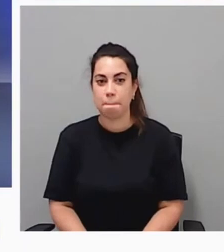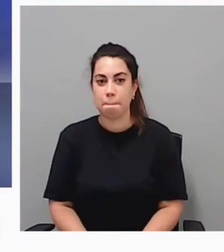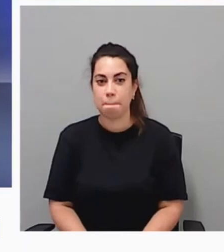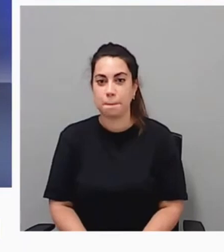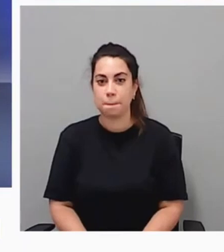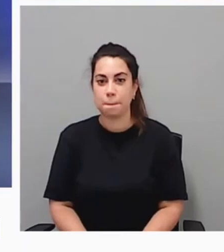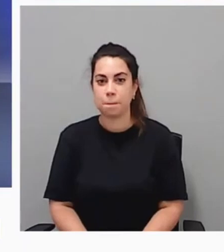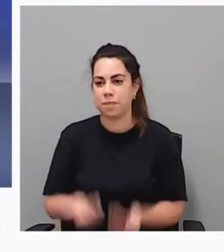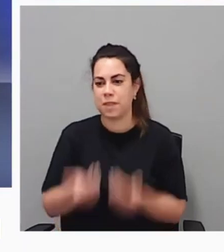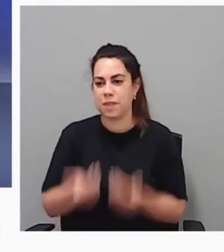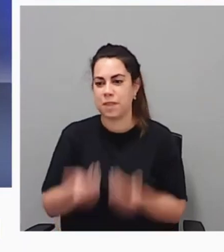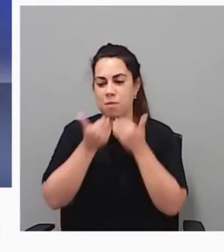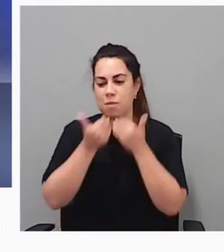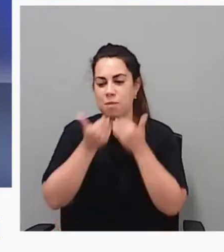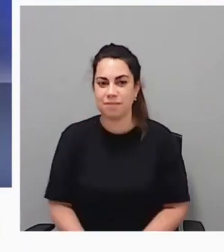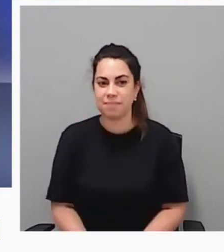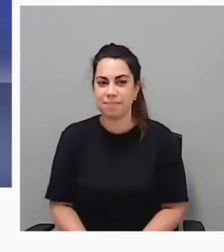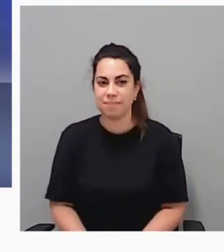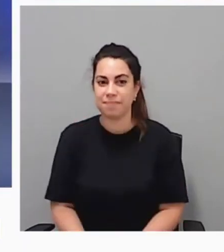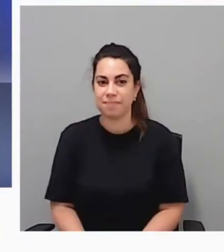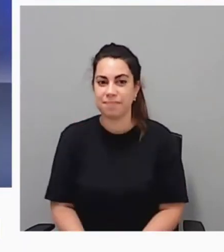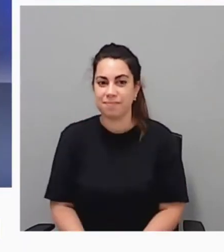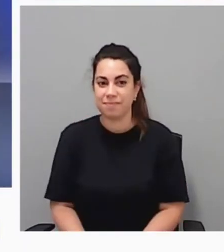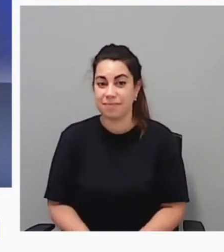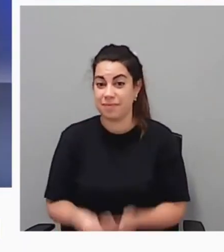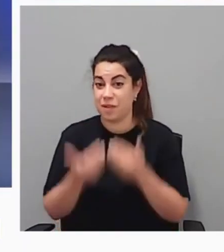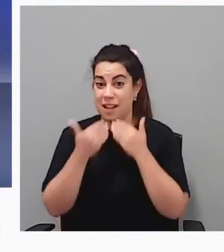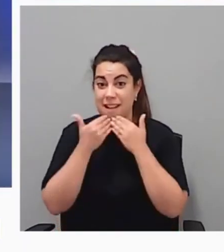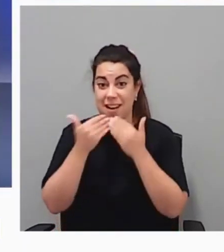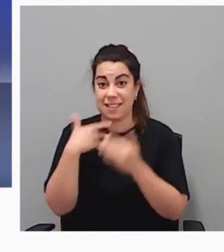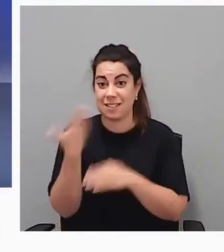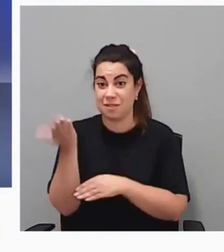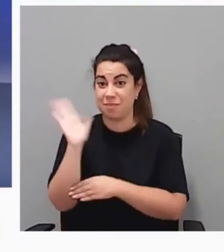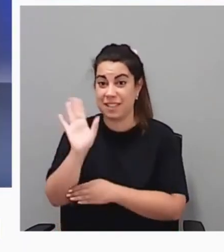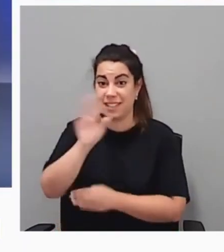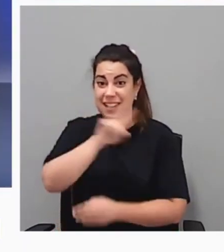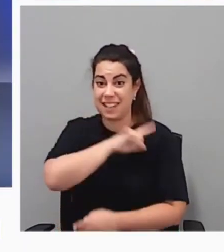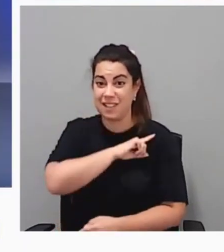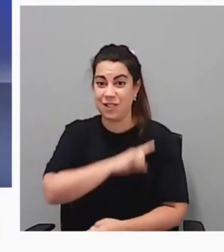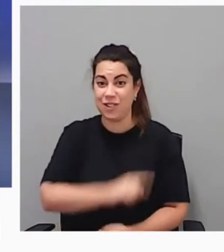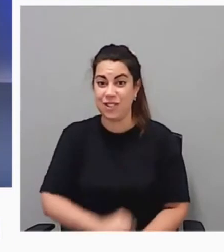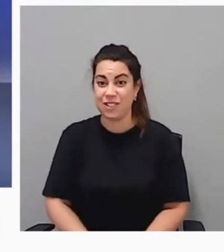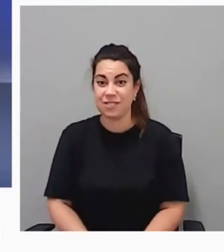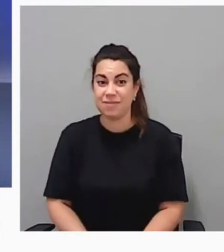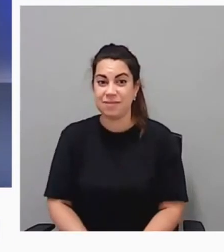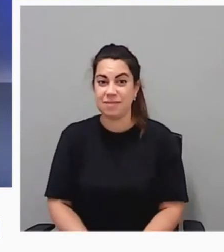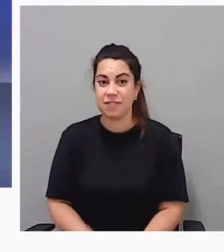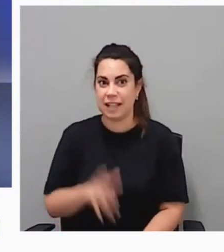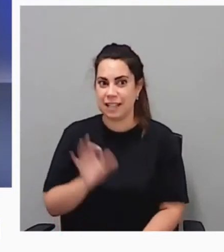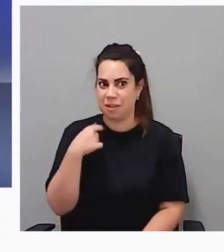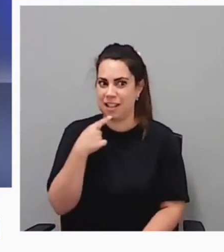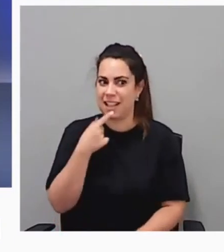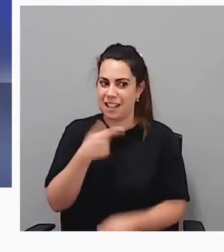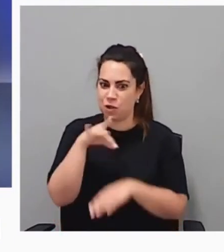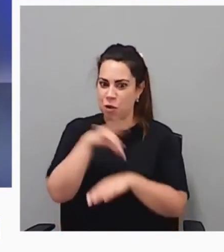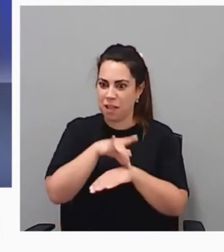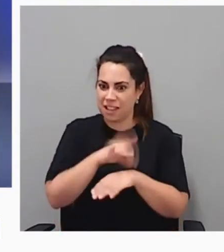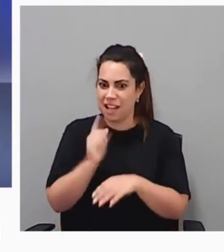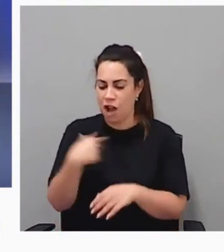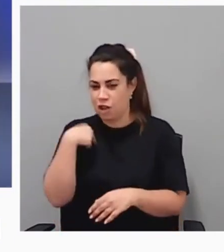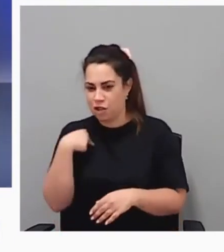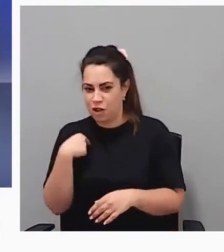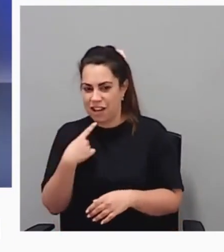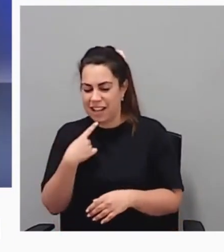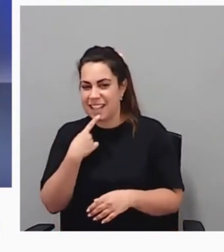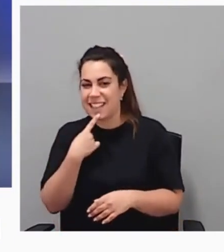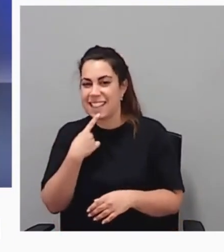Gracias. Pues muchas gracias por la presentación y aunque ella ha hablado de medicina, ha dicho que yo soy catedrática de física y eso da